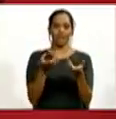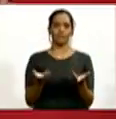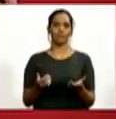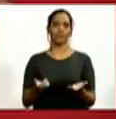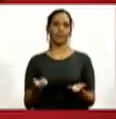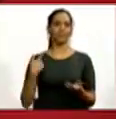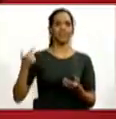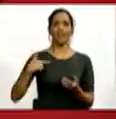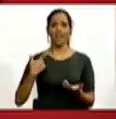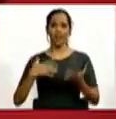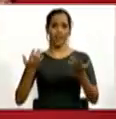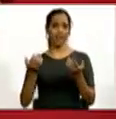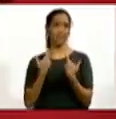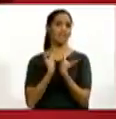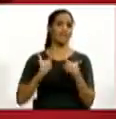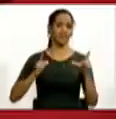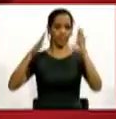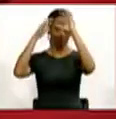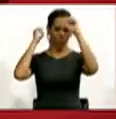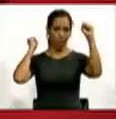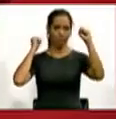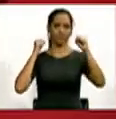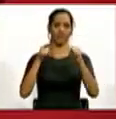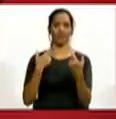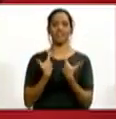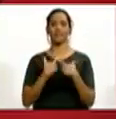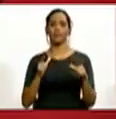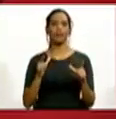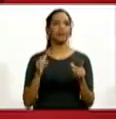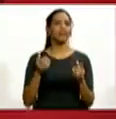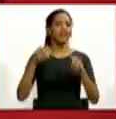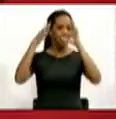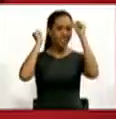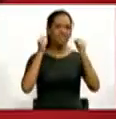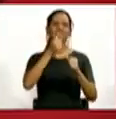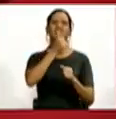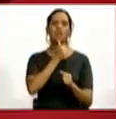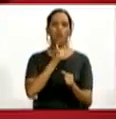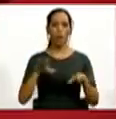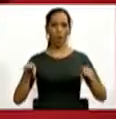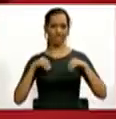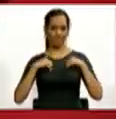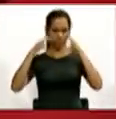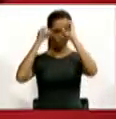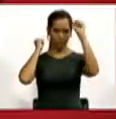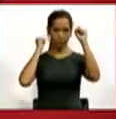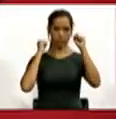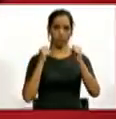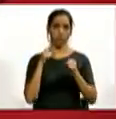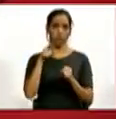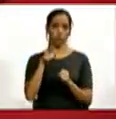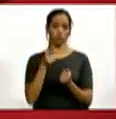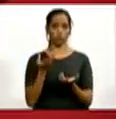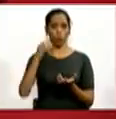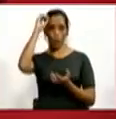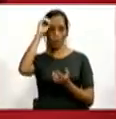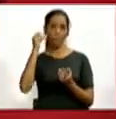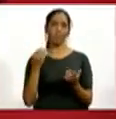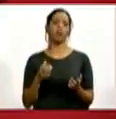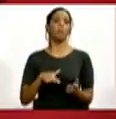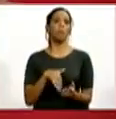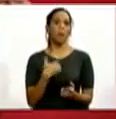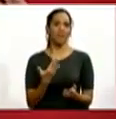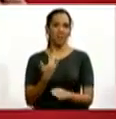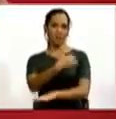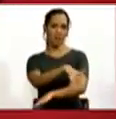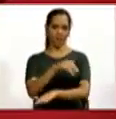tiene inmunidad diplomática y él es diplomático, ¿quién lo reconoce como diplomático? Y tu comentario, efectivamente, o sea, puede ser fuera